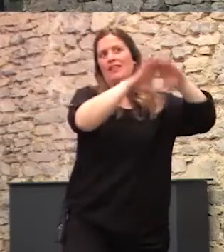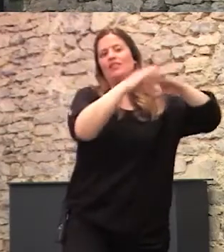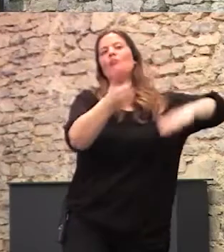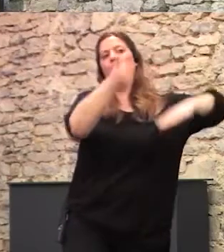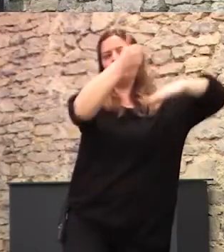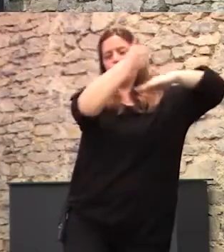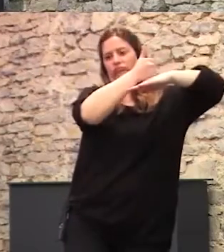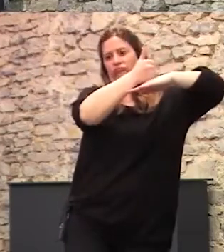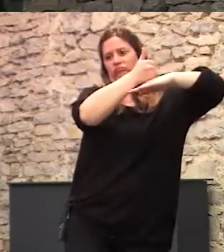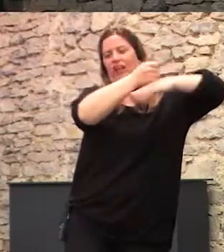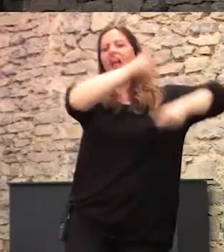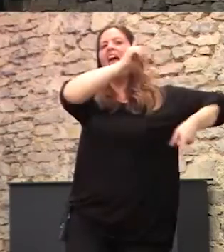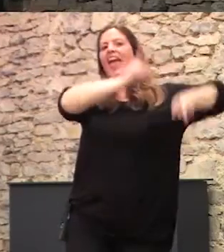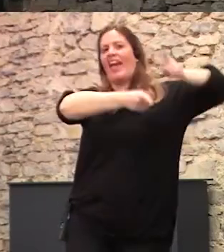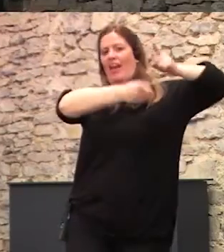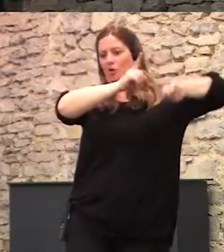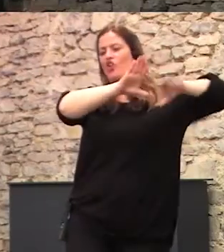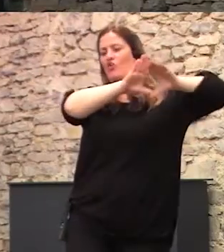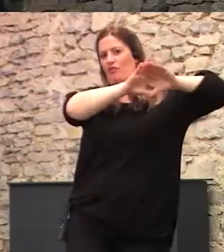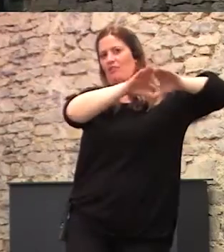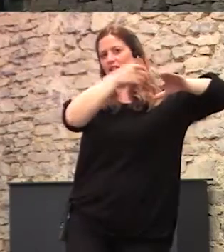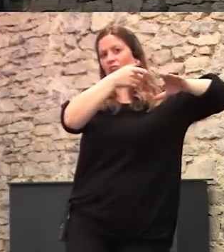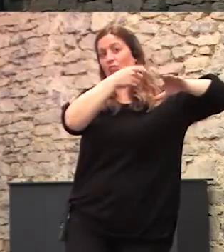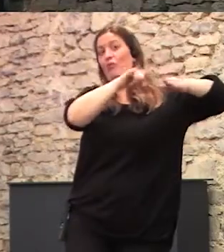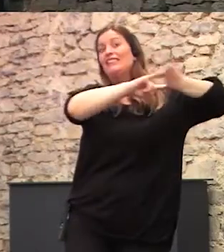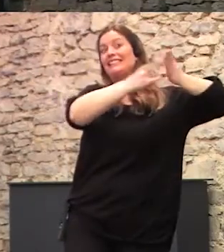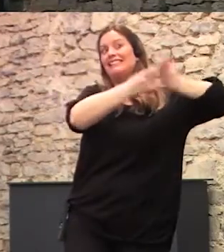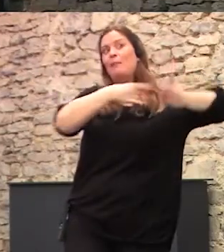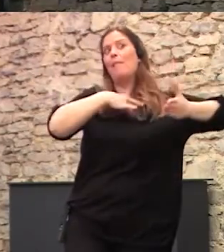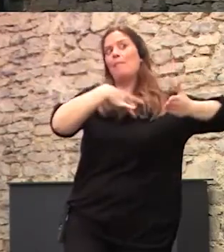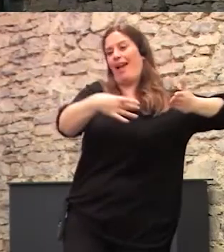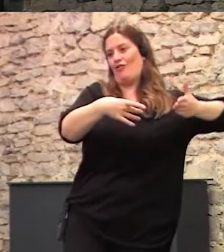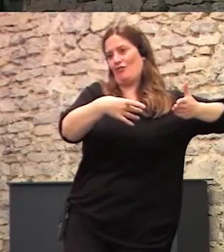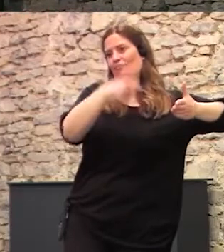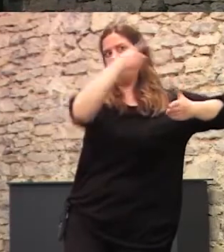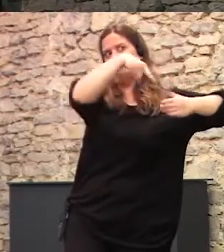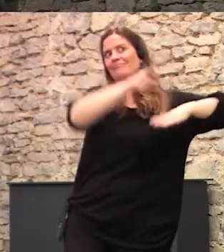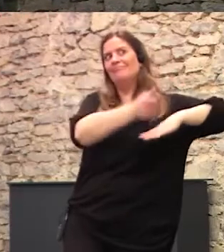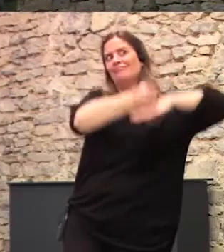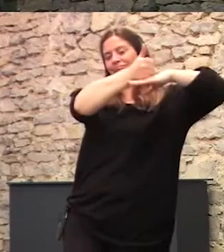dominante, hegemónico, con el sistema de blanquitud. Bueno, todo esto lo dejamos